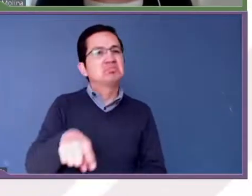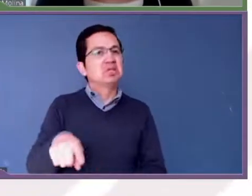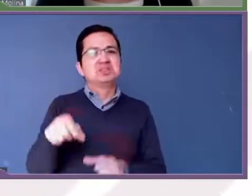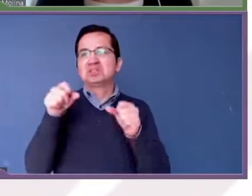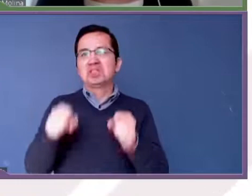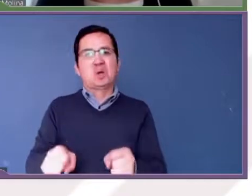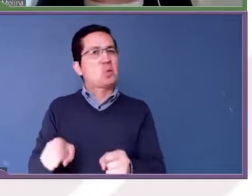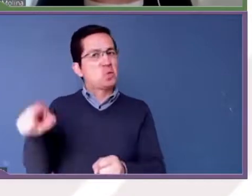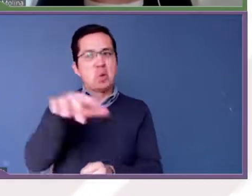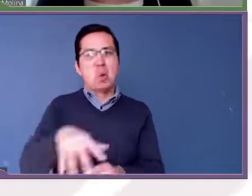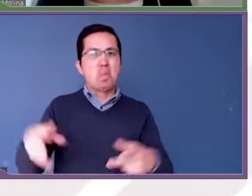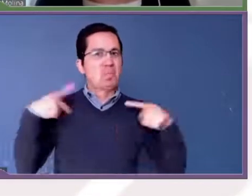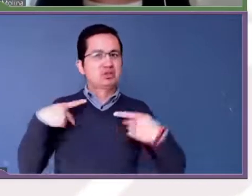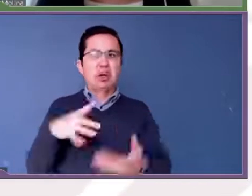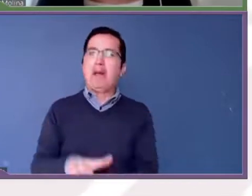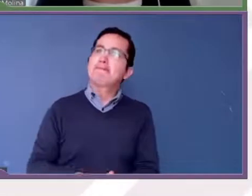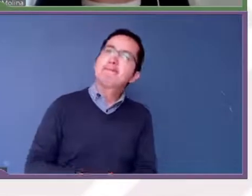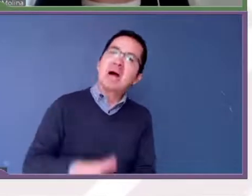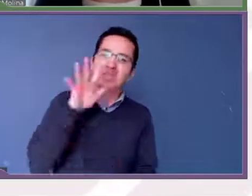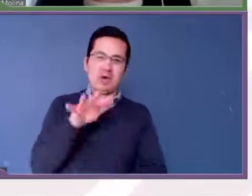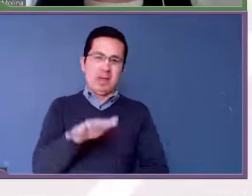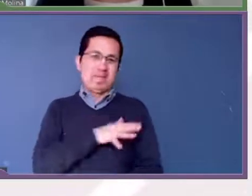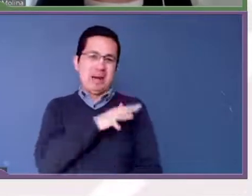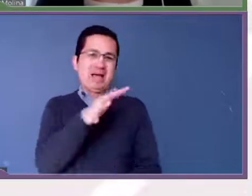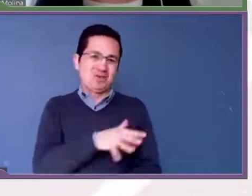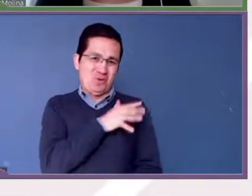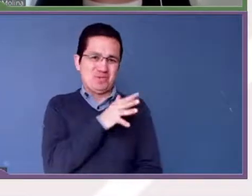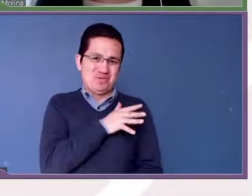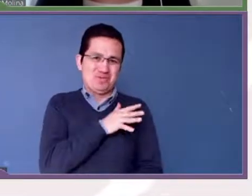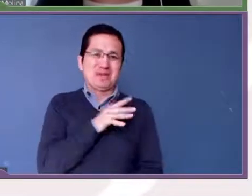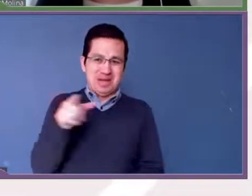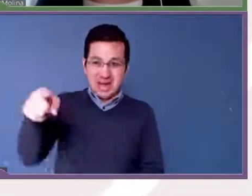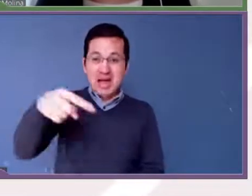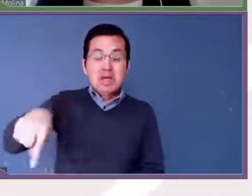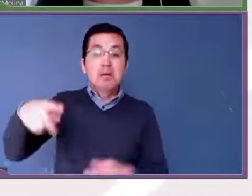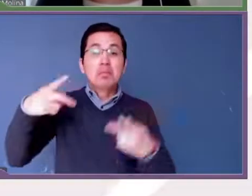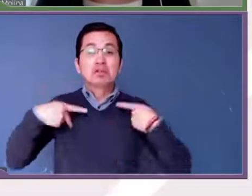que otros, ¿sí? Entonces, claro, como tienes menos personas morenas,